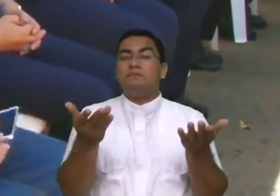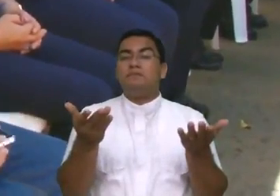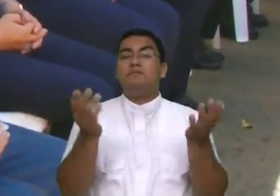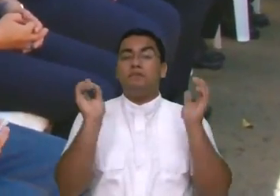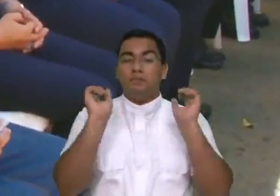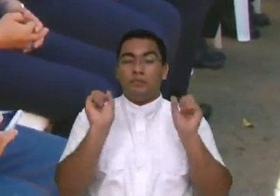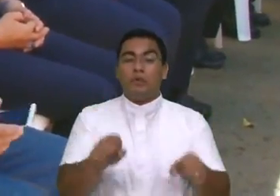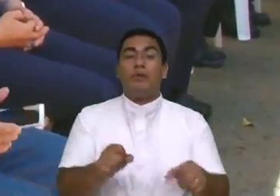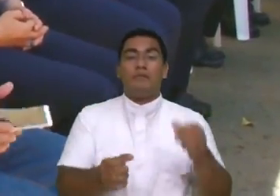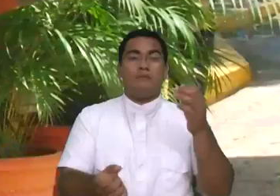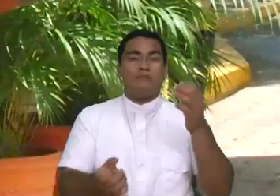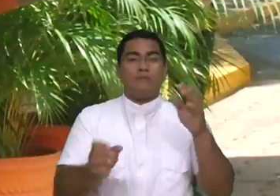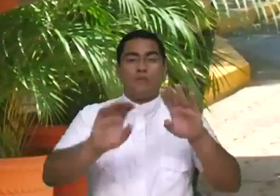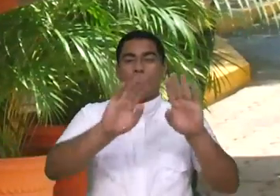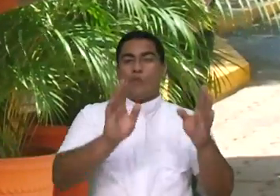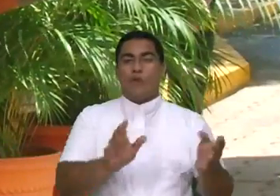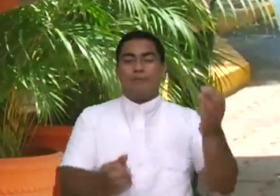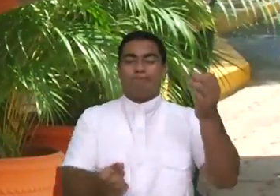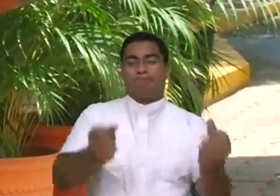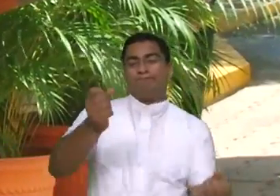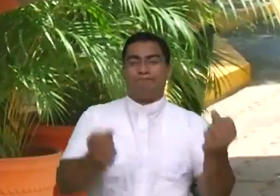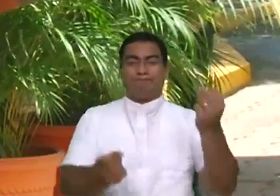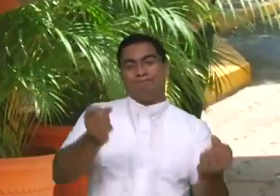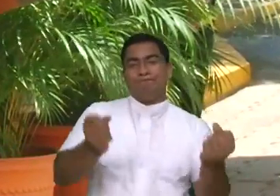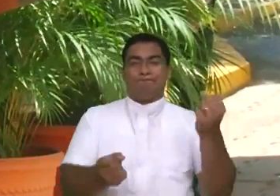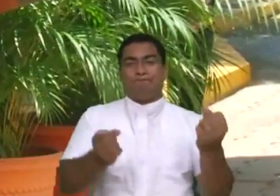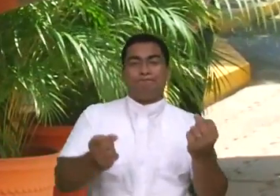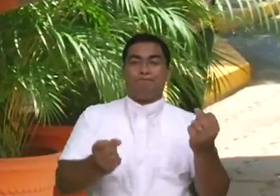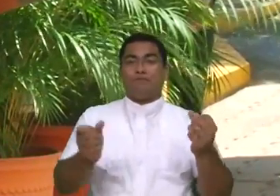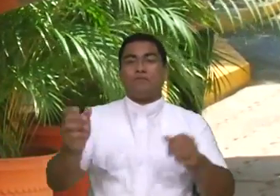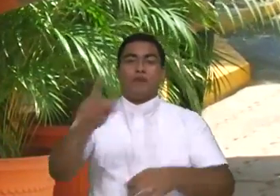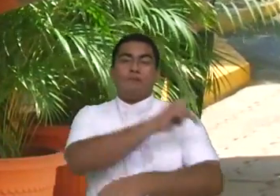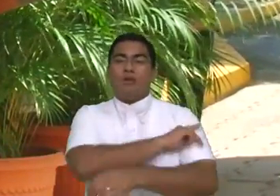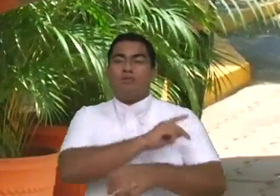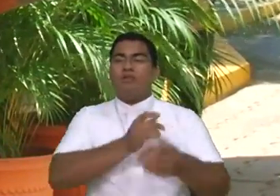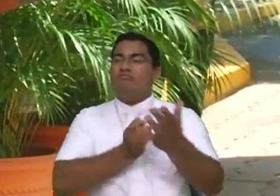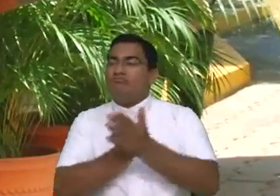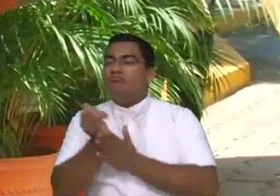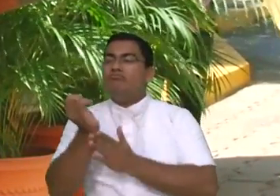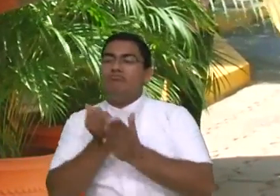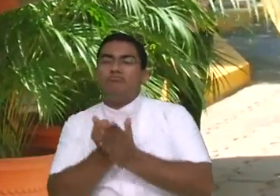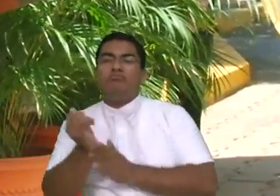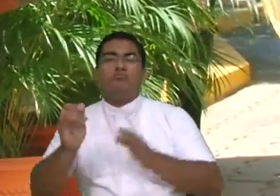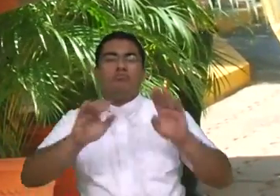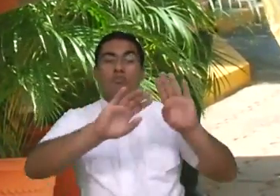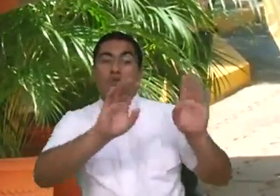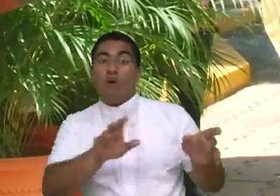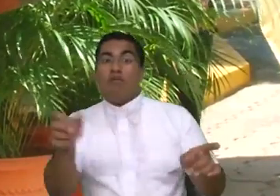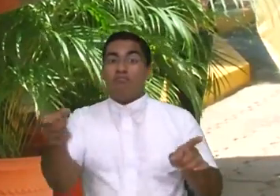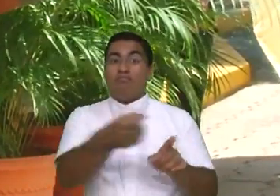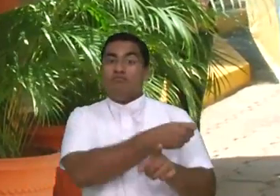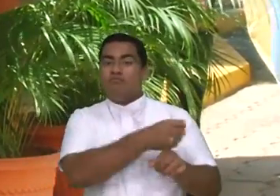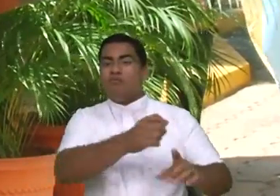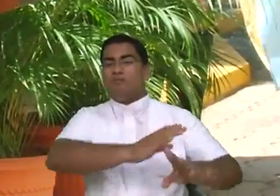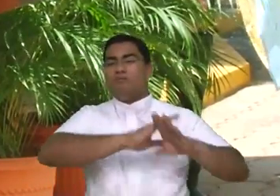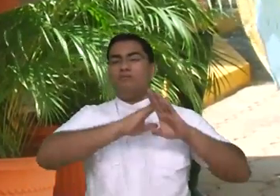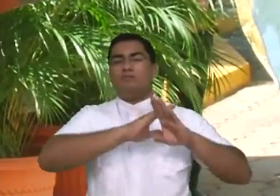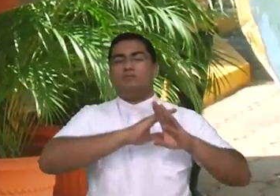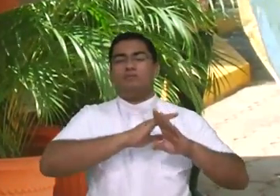transporte para la movilización del equipo de investigación, la comunicación